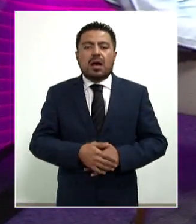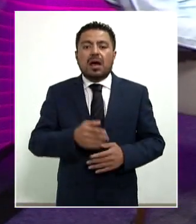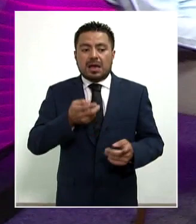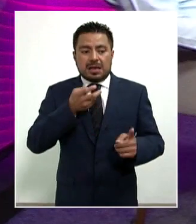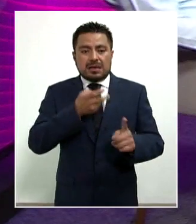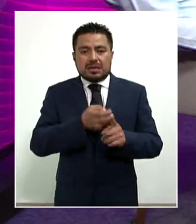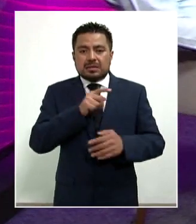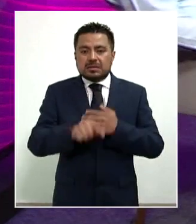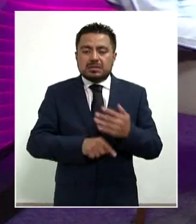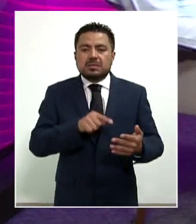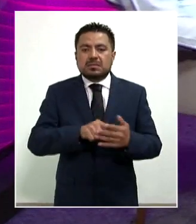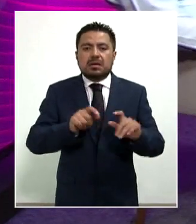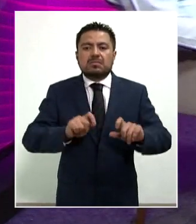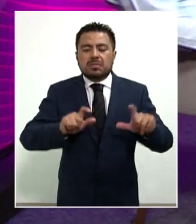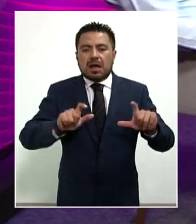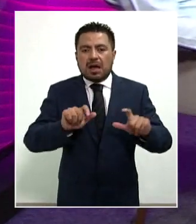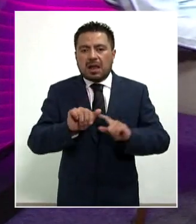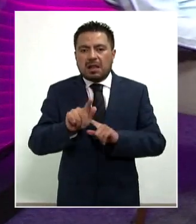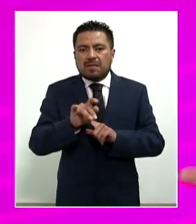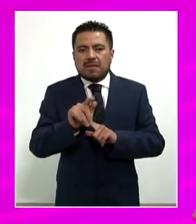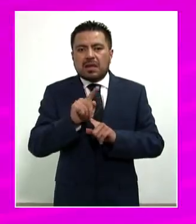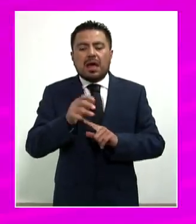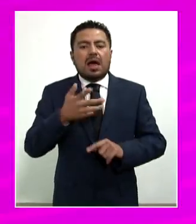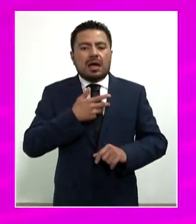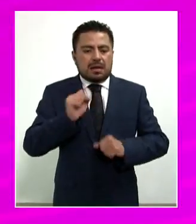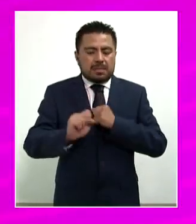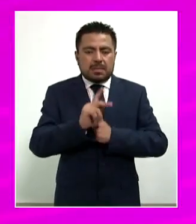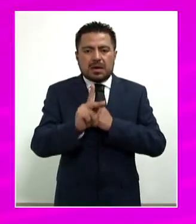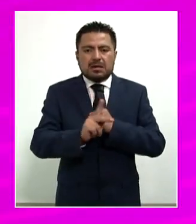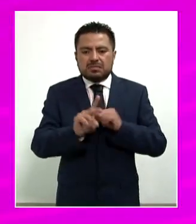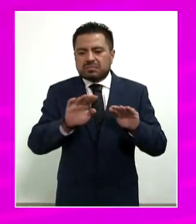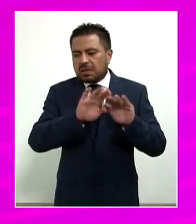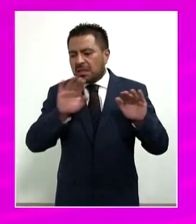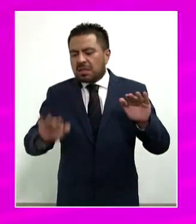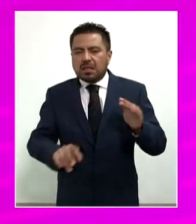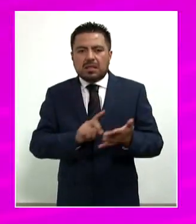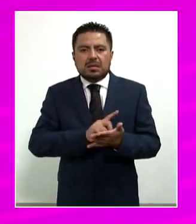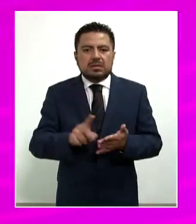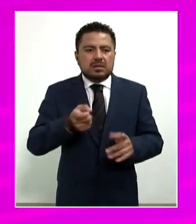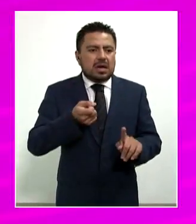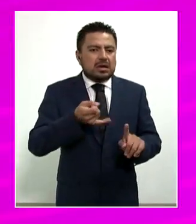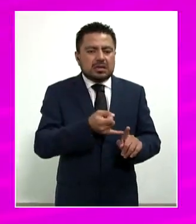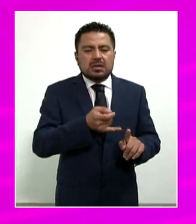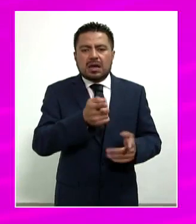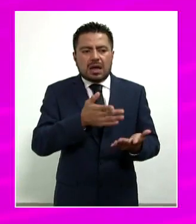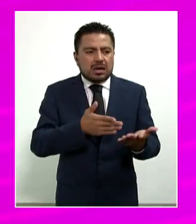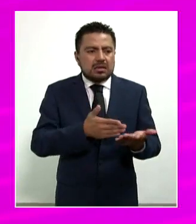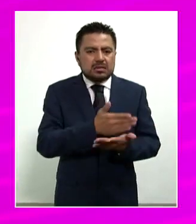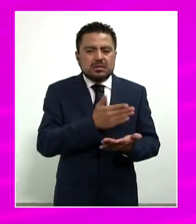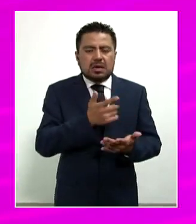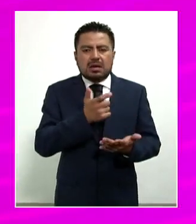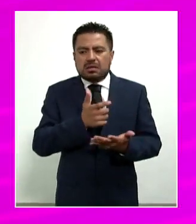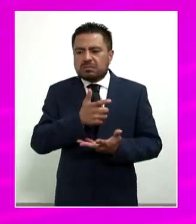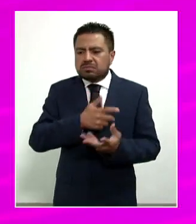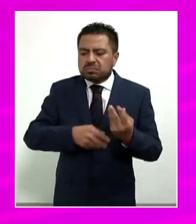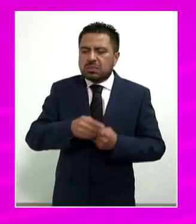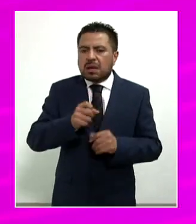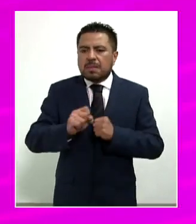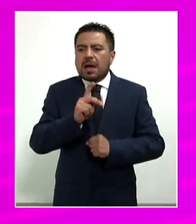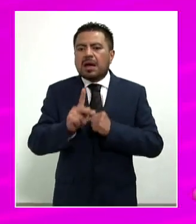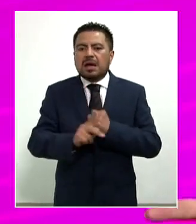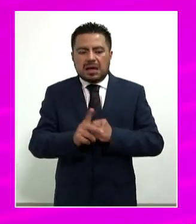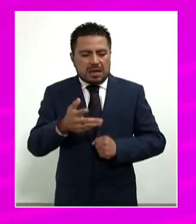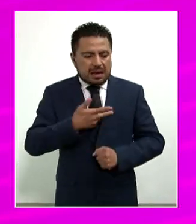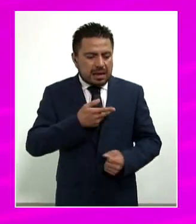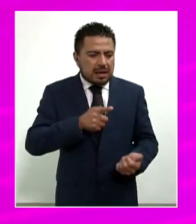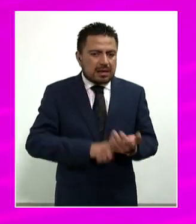ese escenario, Alberto, tenemos un país de acceso desigual a los derechos, de acceso desigual a los recursos, un país en donde